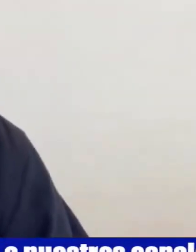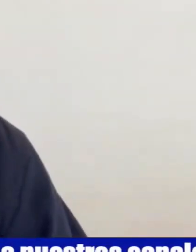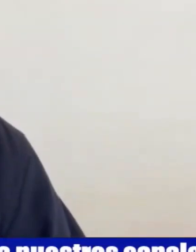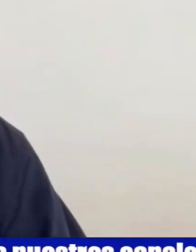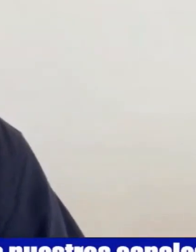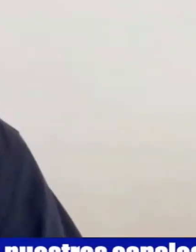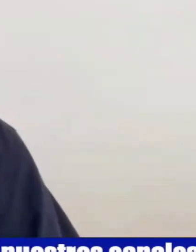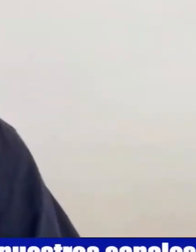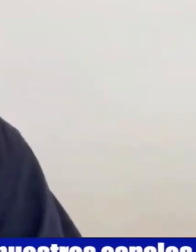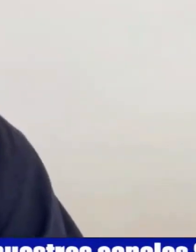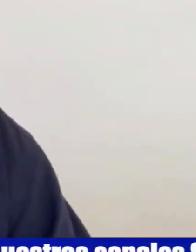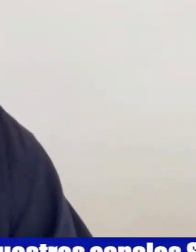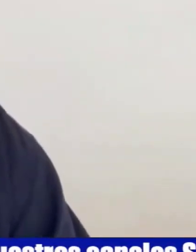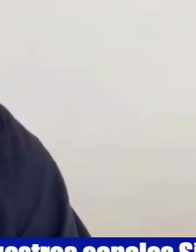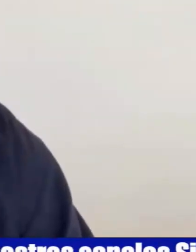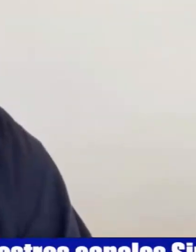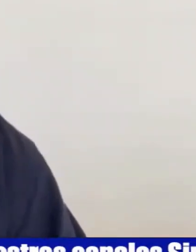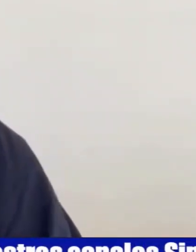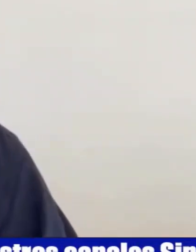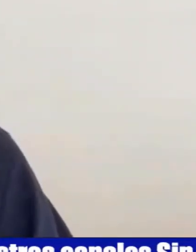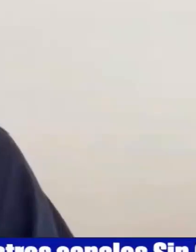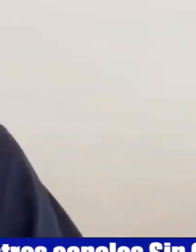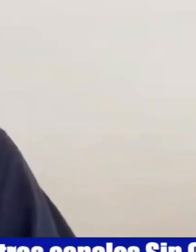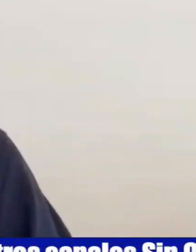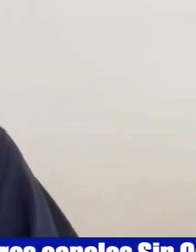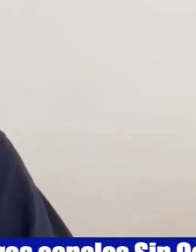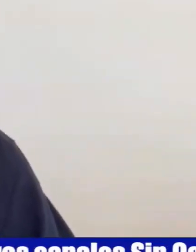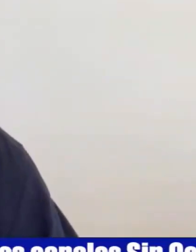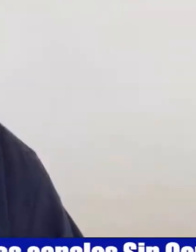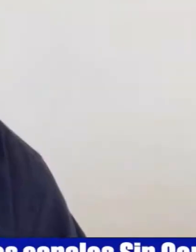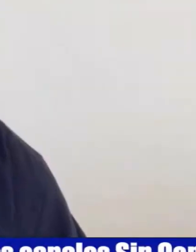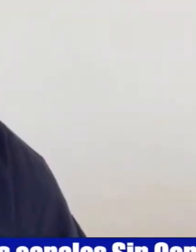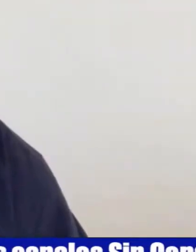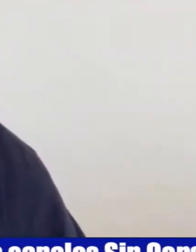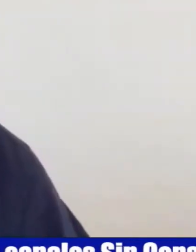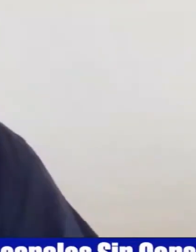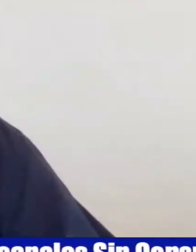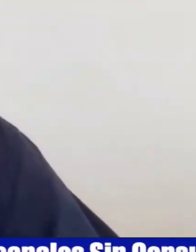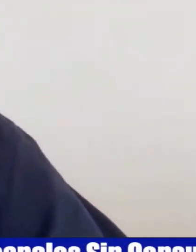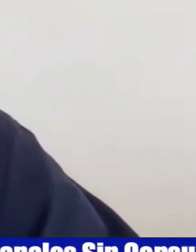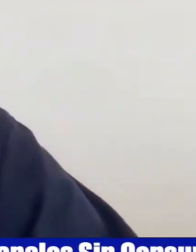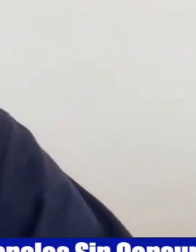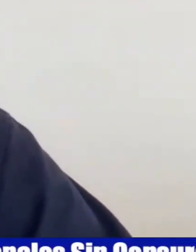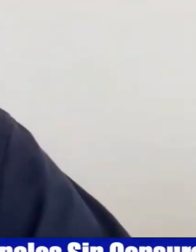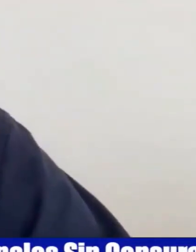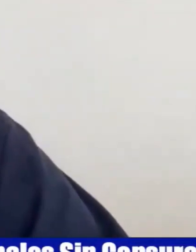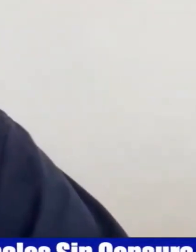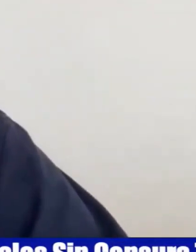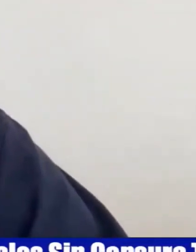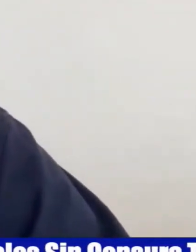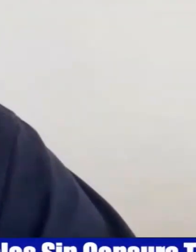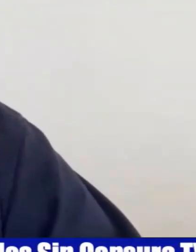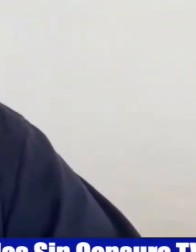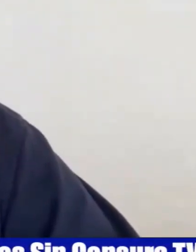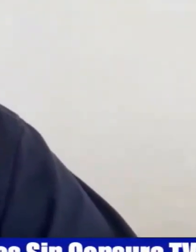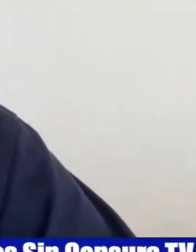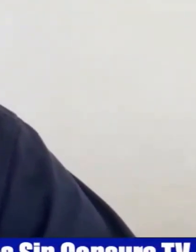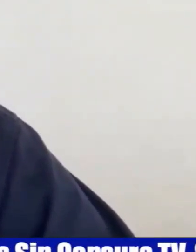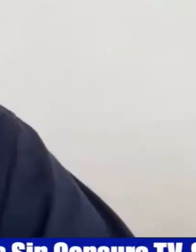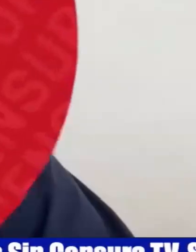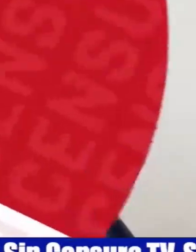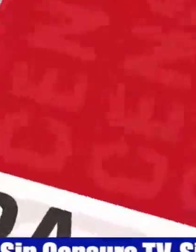redes, sin esa hermandad. ¿Por qué no vemos y escuchamos lo que dijo el presidente Andrés Manuel López Obrador sobre este tema en la